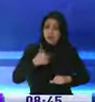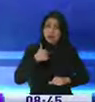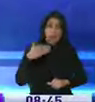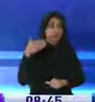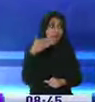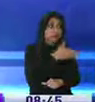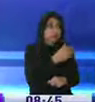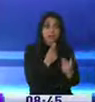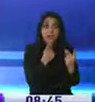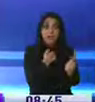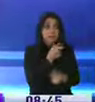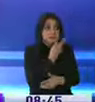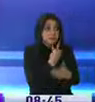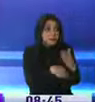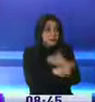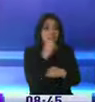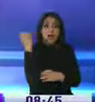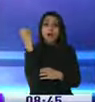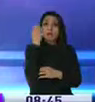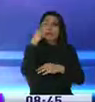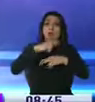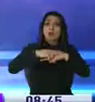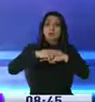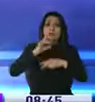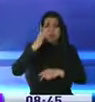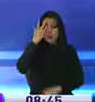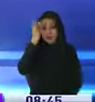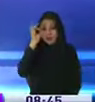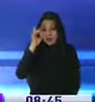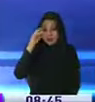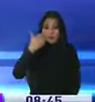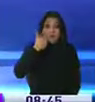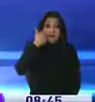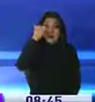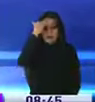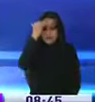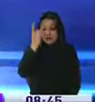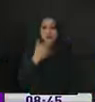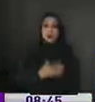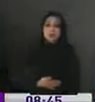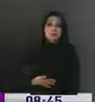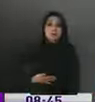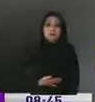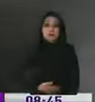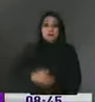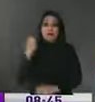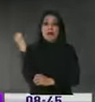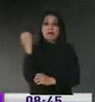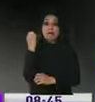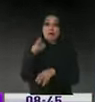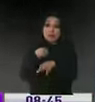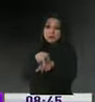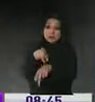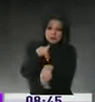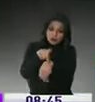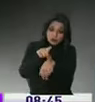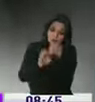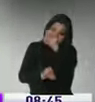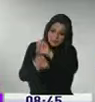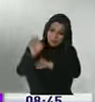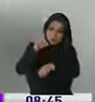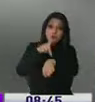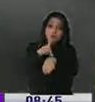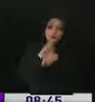y cuando llegué ya la encontré en la ambulancia. Tiene dolor de cabeza, fiebre, dolor de barriga. O la ambulancia está evaluando adentro los chicos, o sea, los médicos están